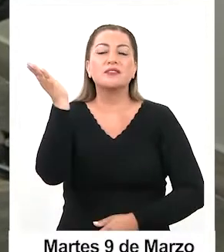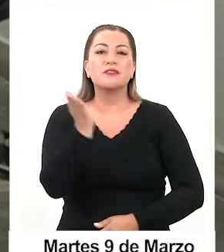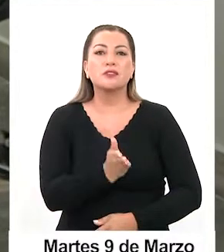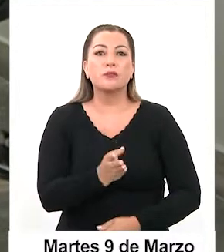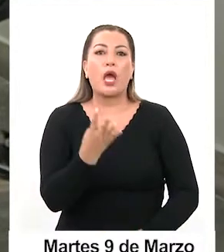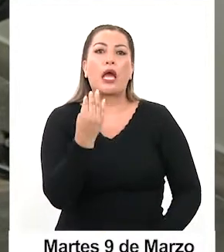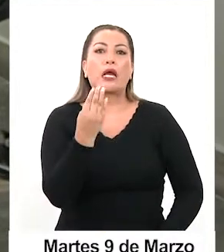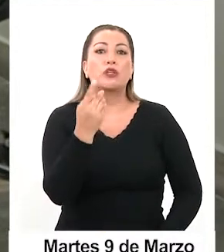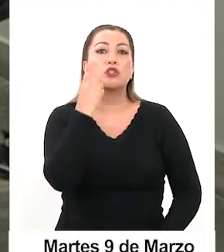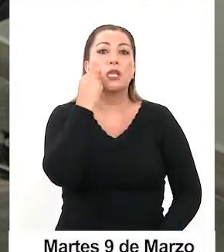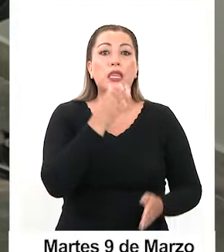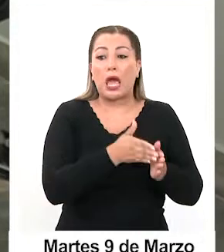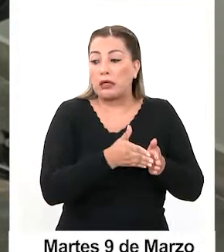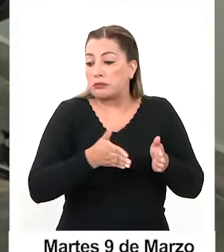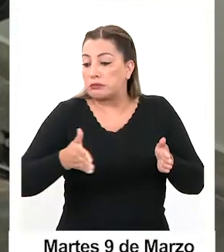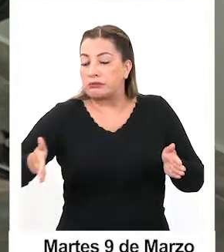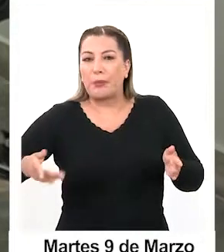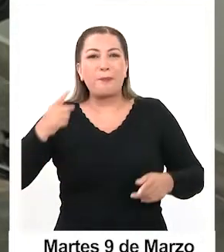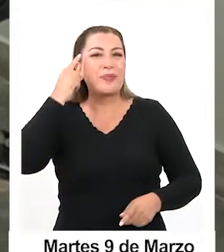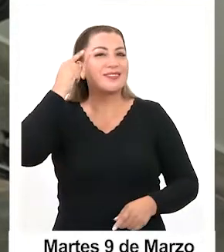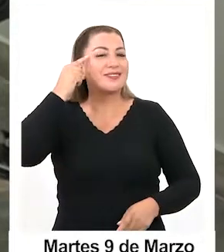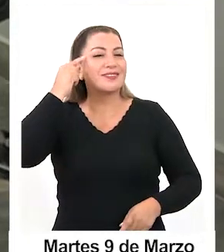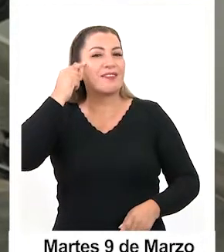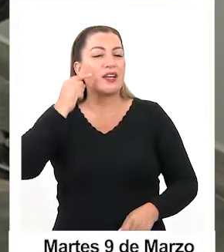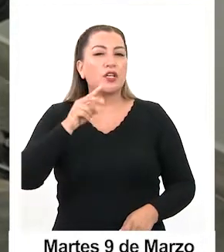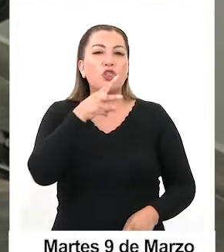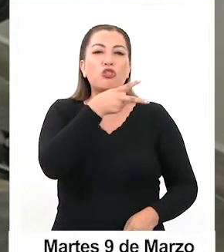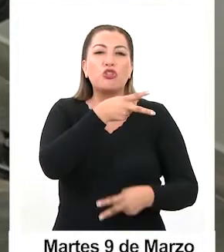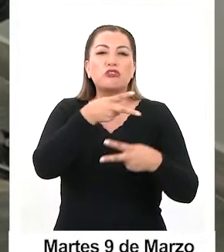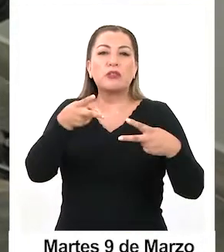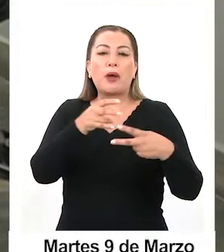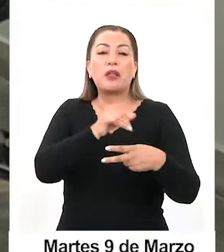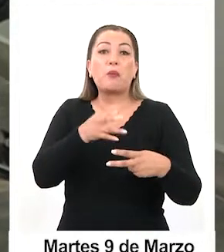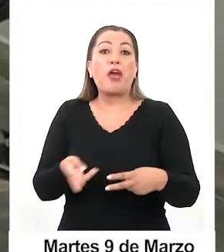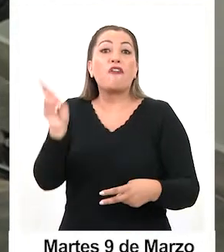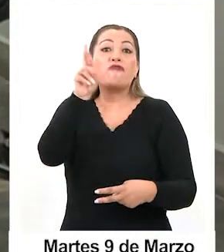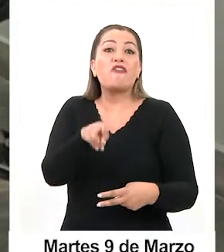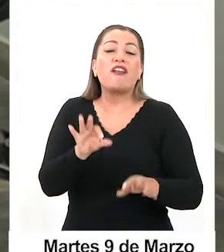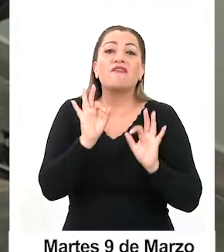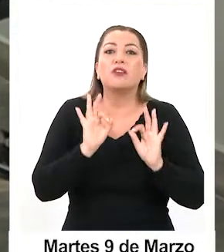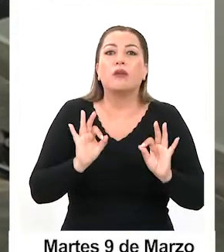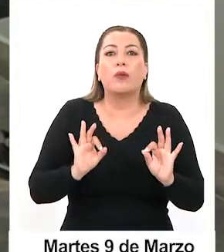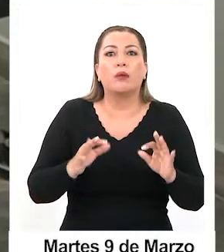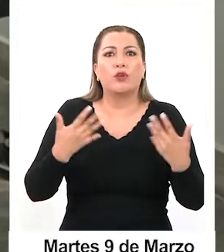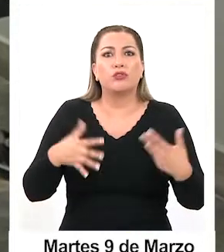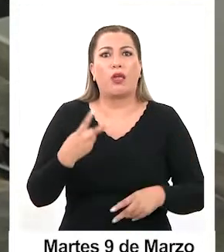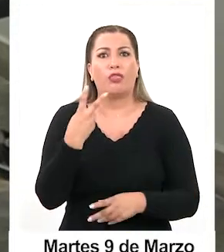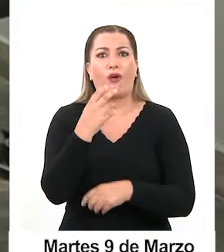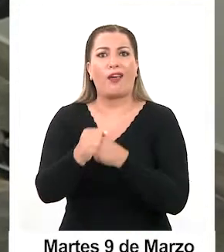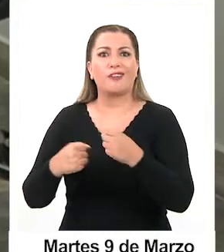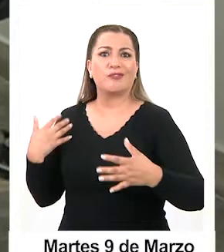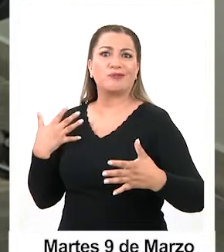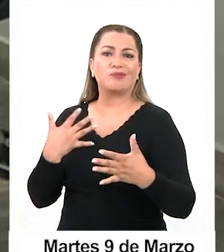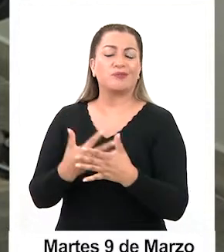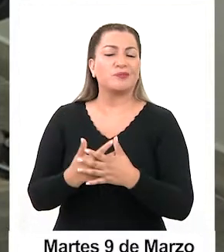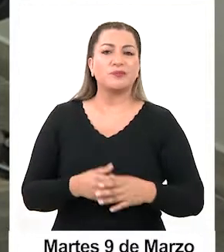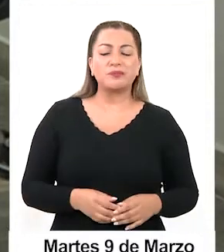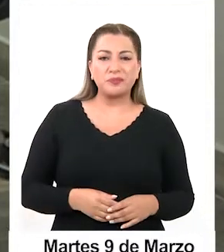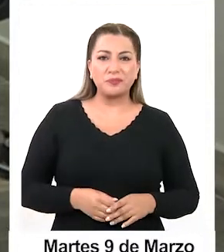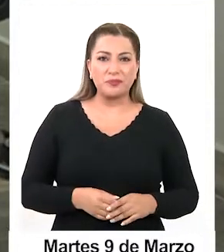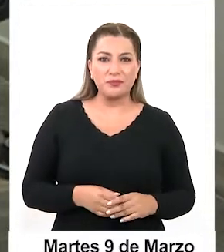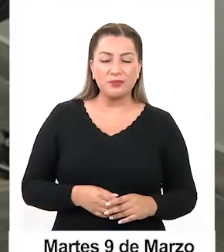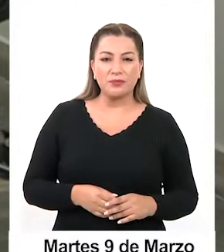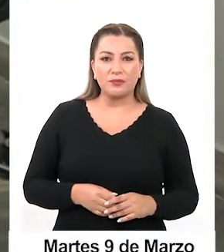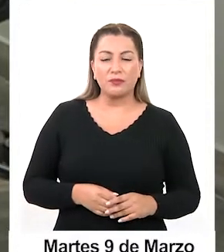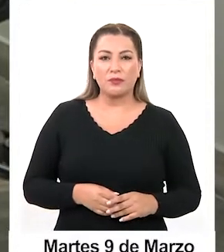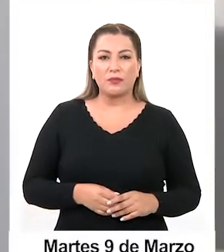14 días. O sea, prácticamente en ese tiempo se pensaba que las cosas iban a volver a ser normales luego, y llevamos ya 2 años de pandemia. O sea, pero era parte